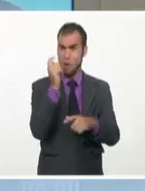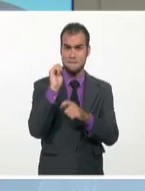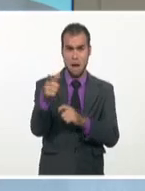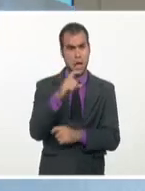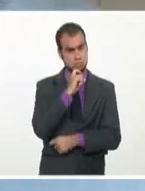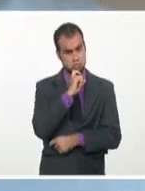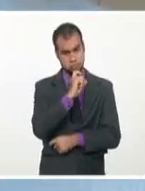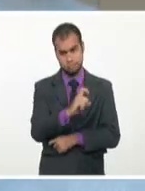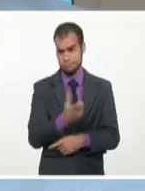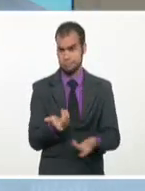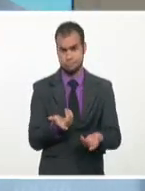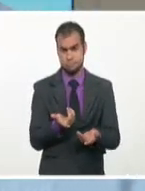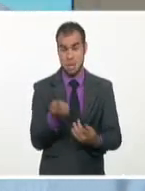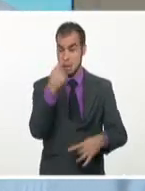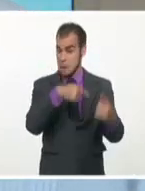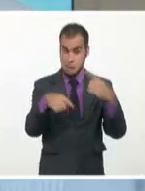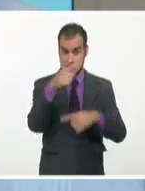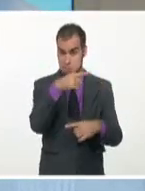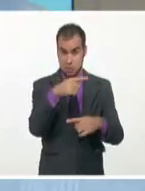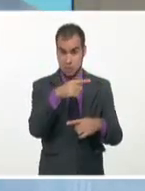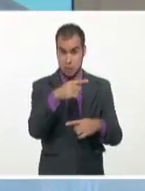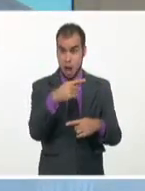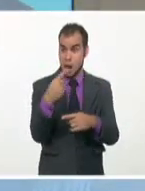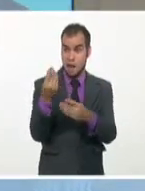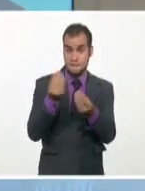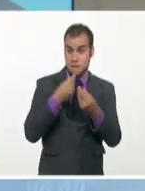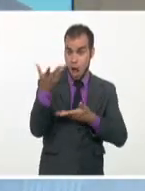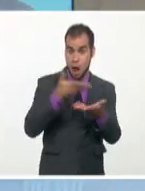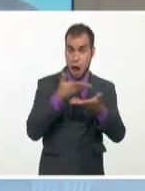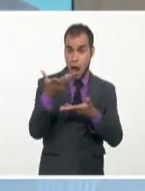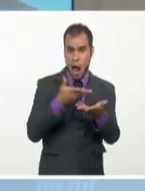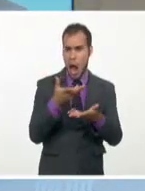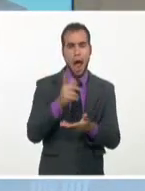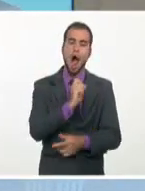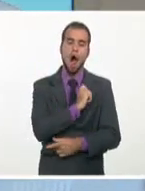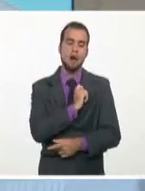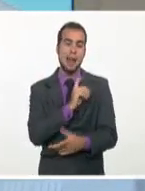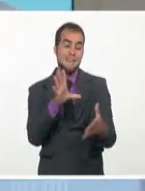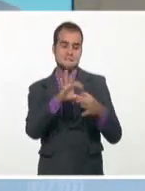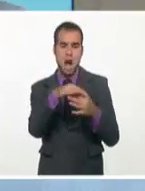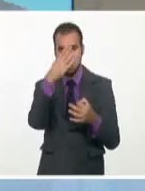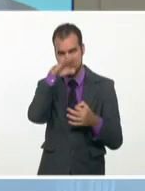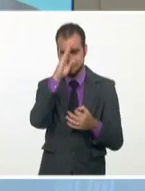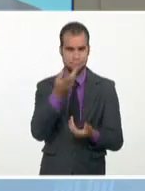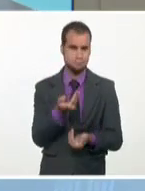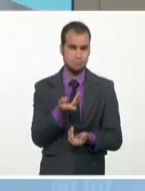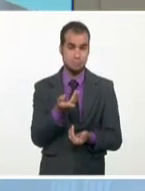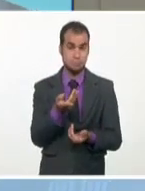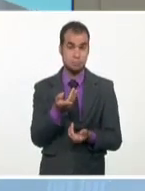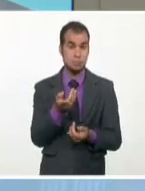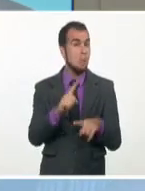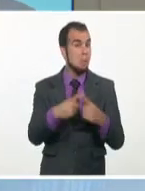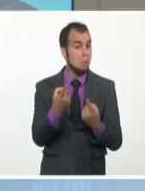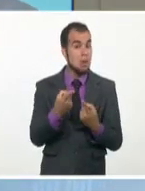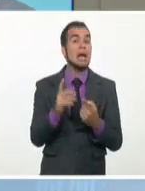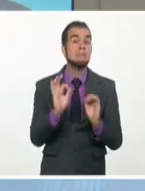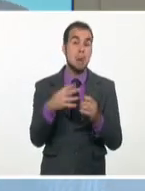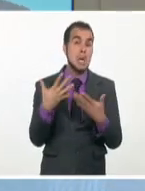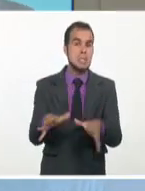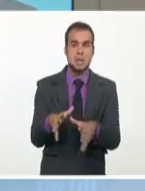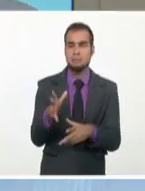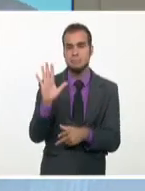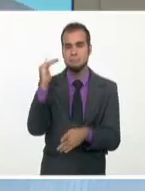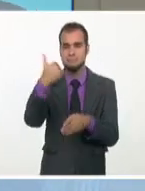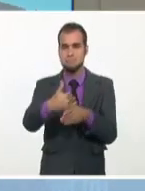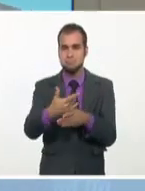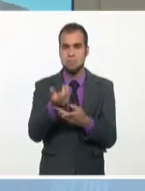los principales suministradores de este equipamiento no quieren comercializar con Cuba, a partir de que le temen a las medidas